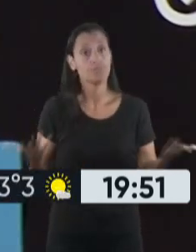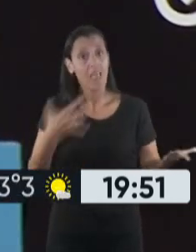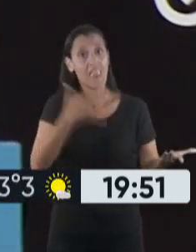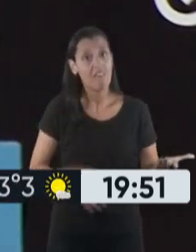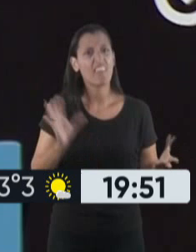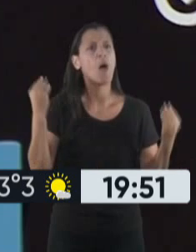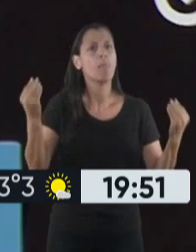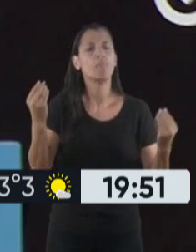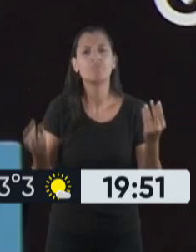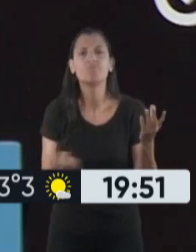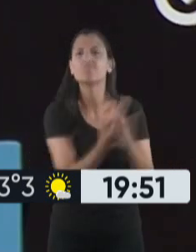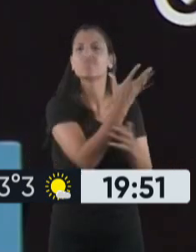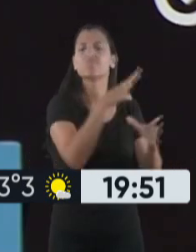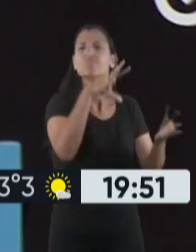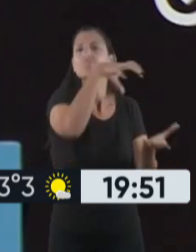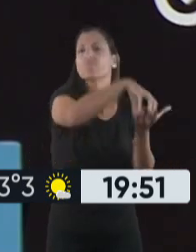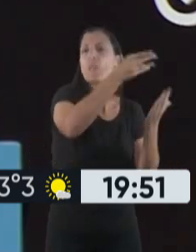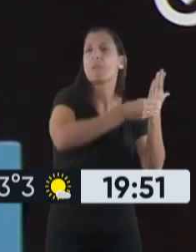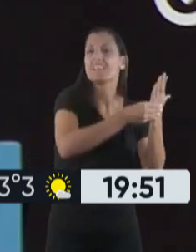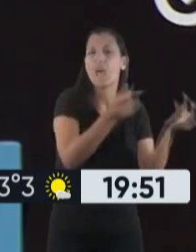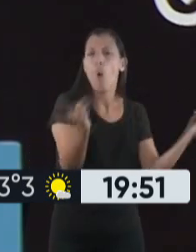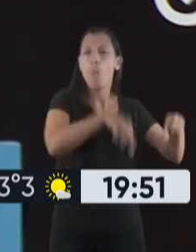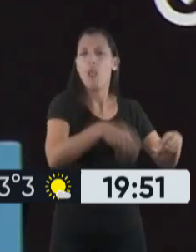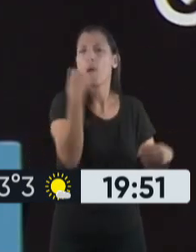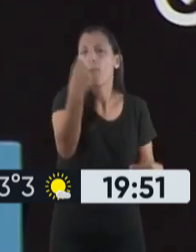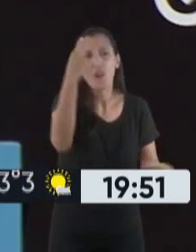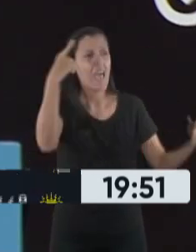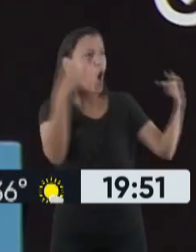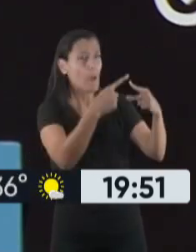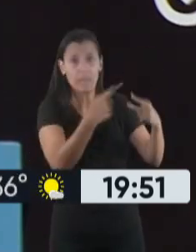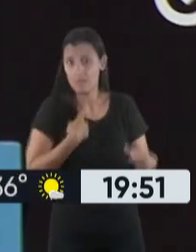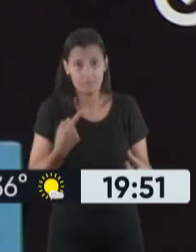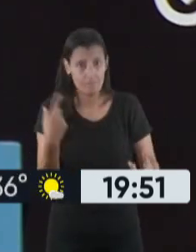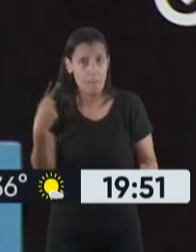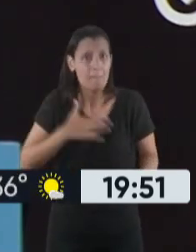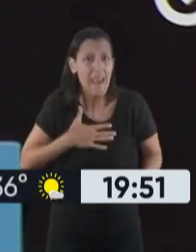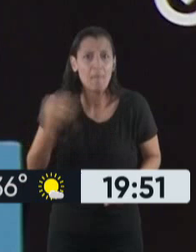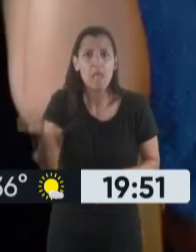¿Y por qué lo hice? Porque creía que definitivamente debía haber alguien que solo piense en eso.